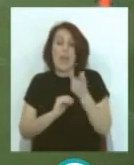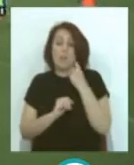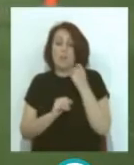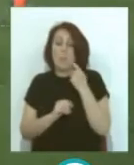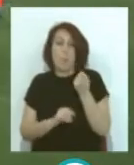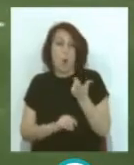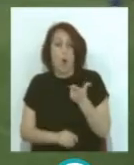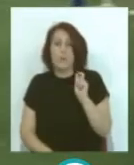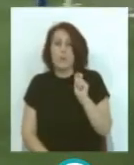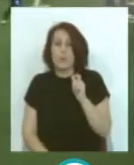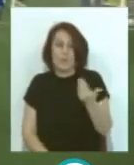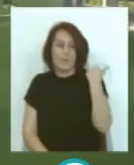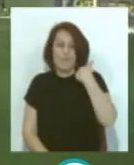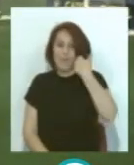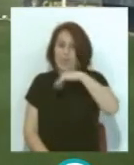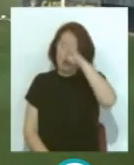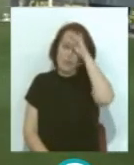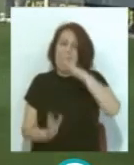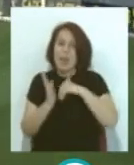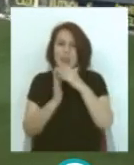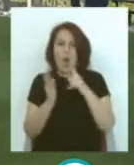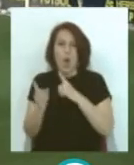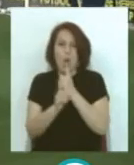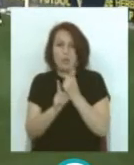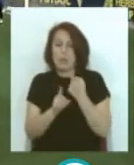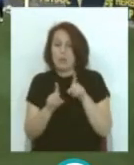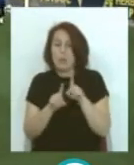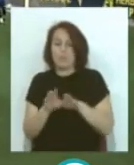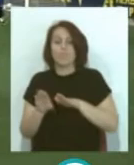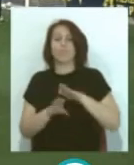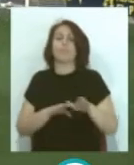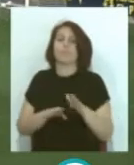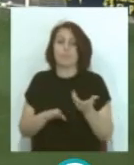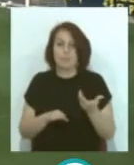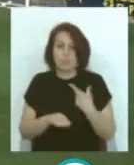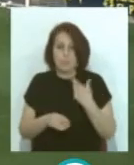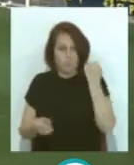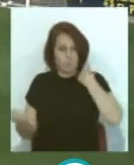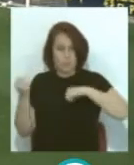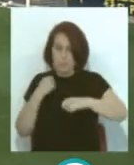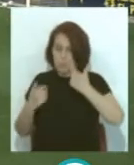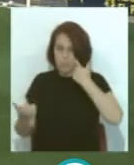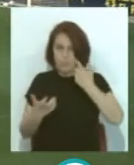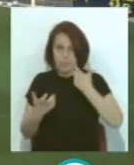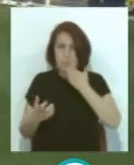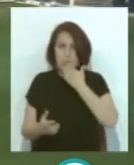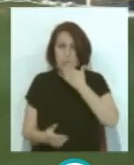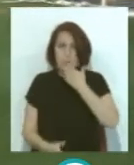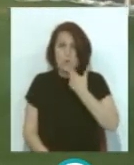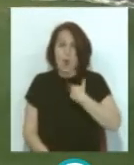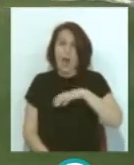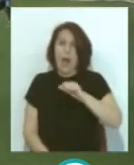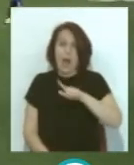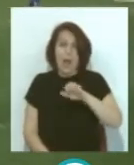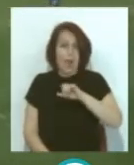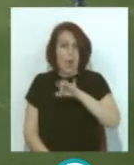que contaron el pasado fin de semana ante el Valencia, dieron un pasito al frente, tuvieron una actuación muy destacada, el caso decías de Iván